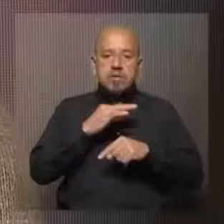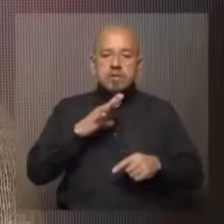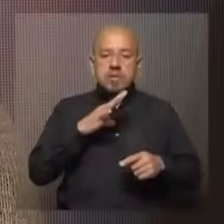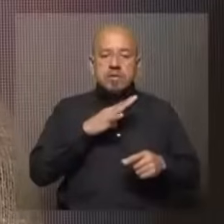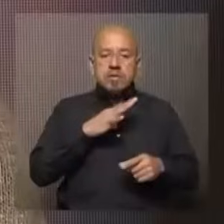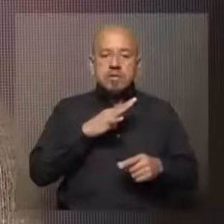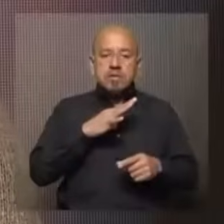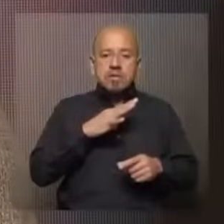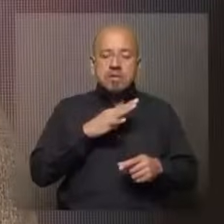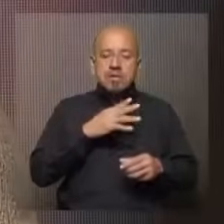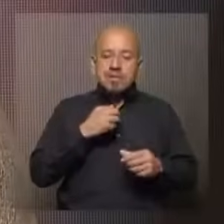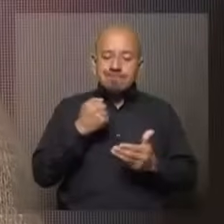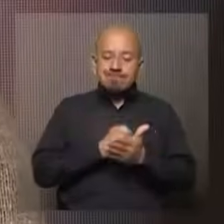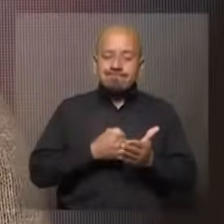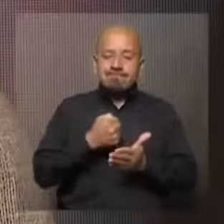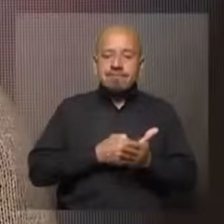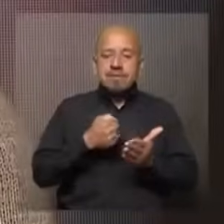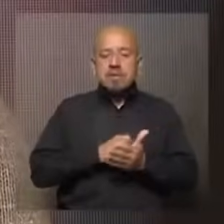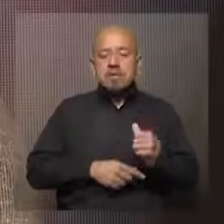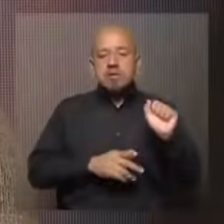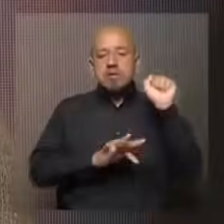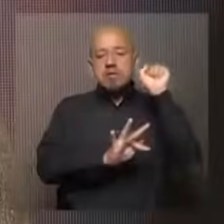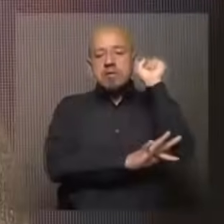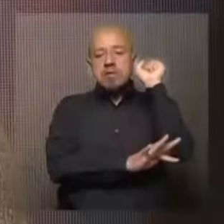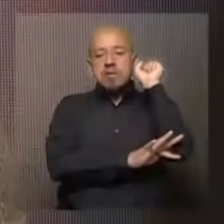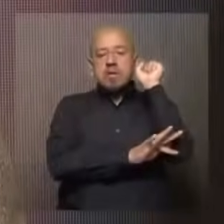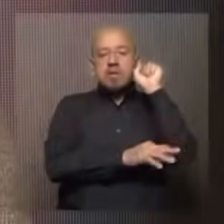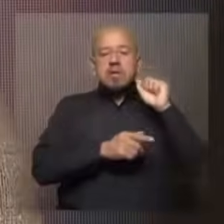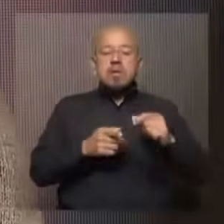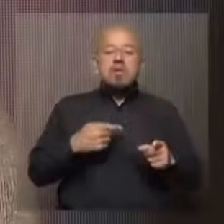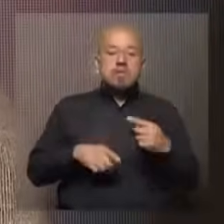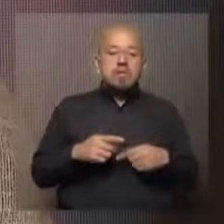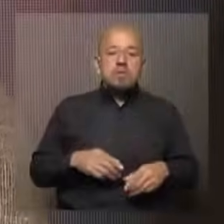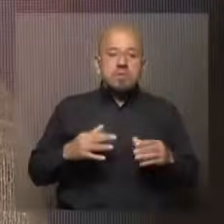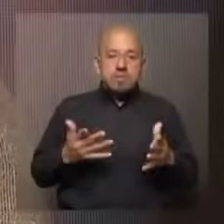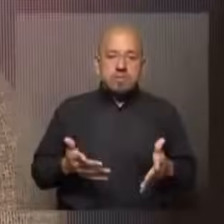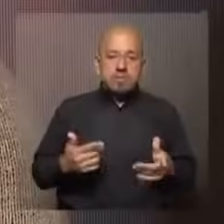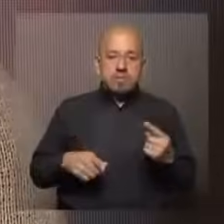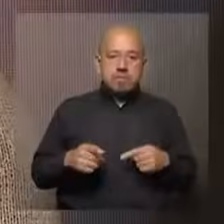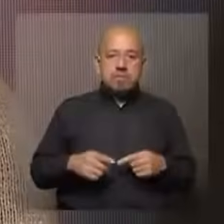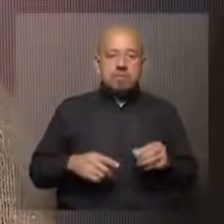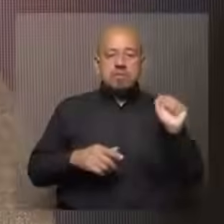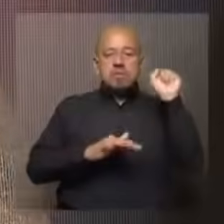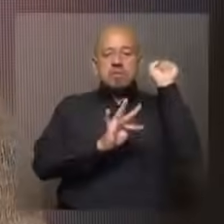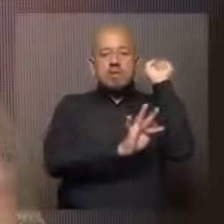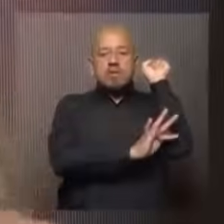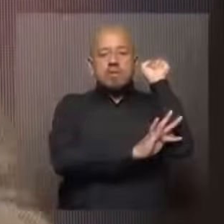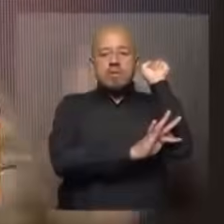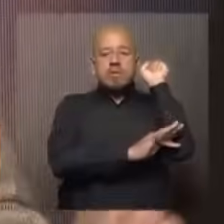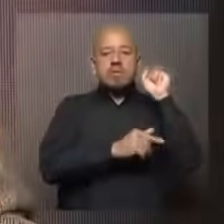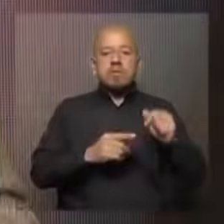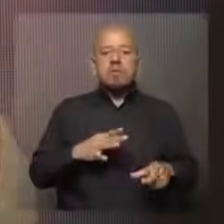lo más que se pueda, porque de algo hay que aferrarse. Y si no existieran los feminismos, esta